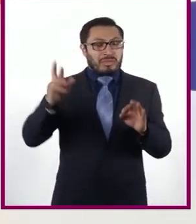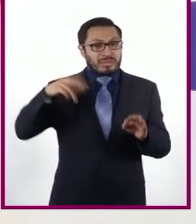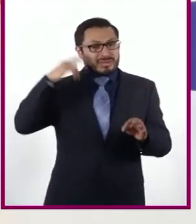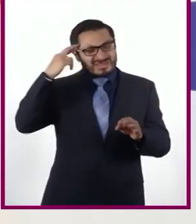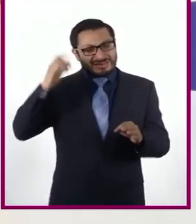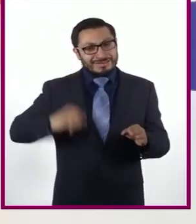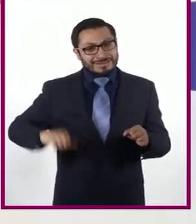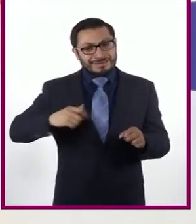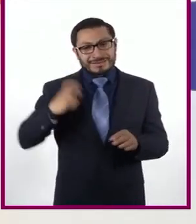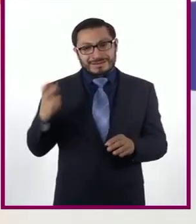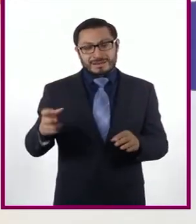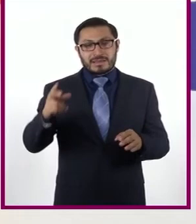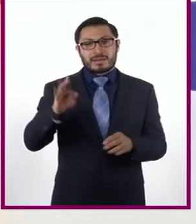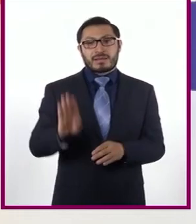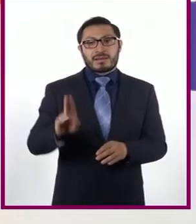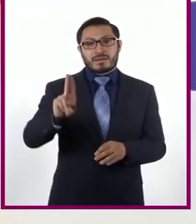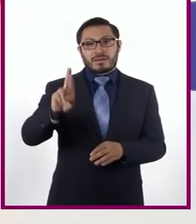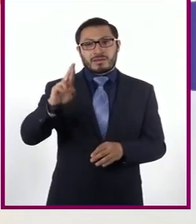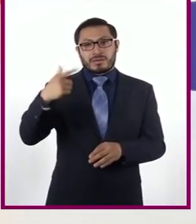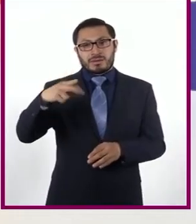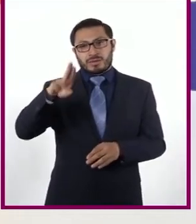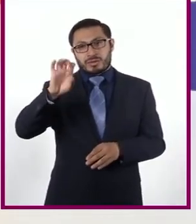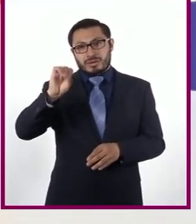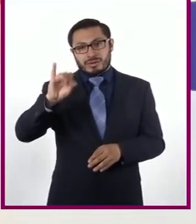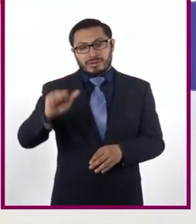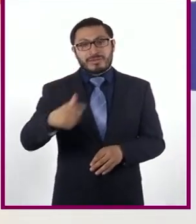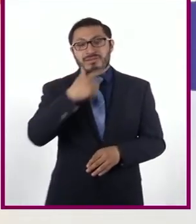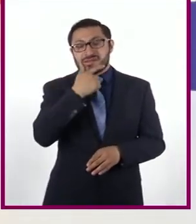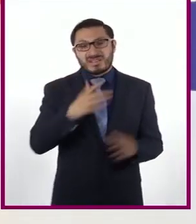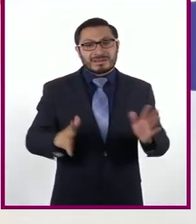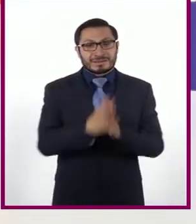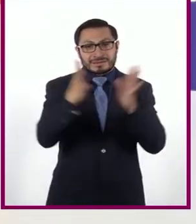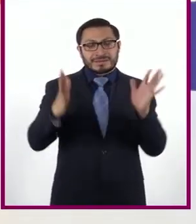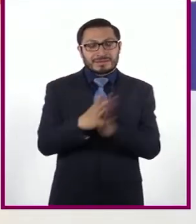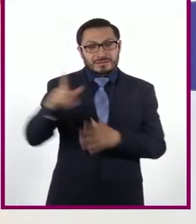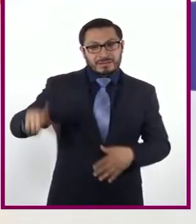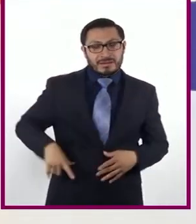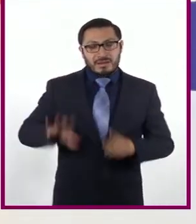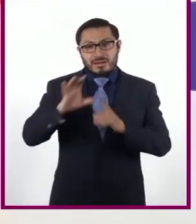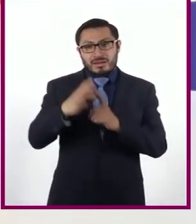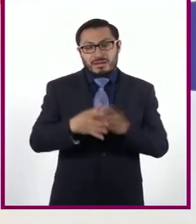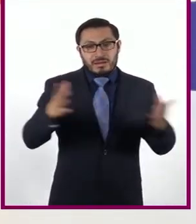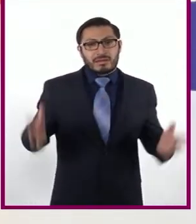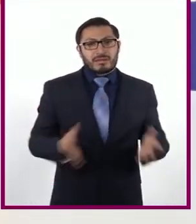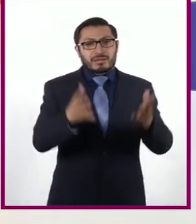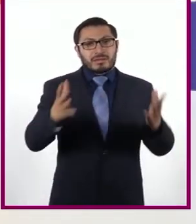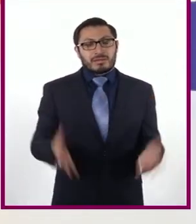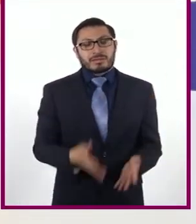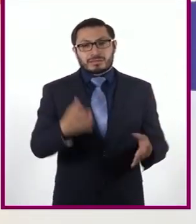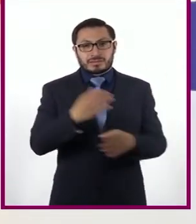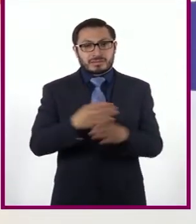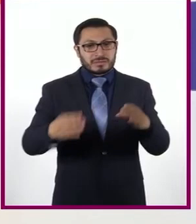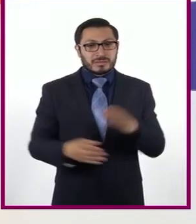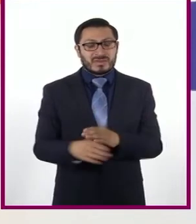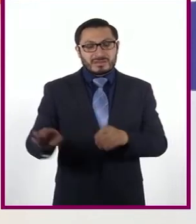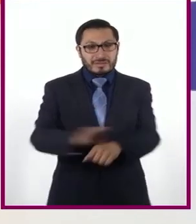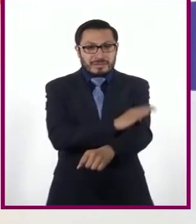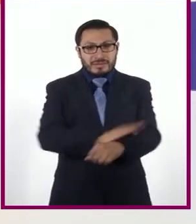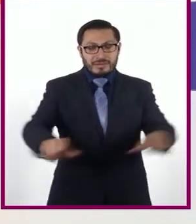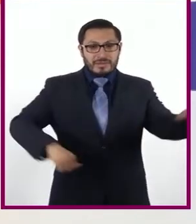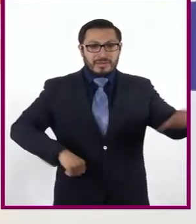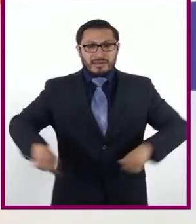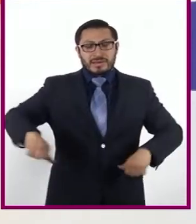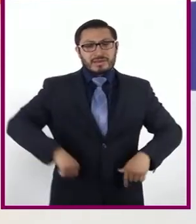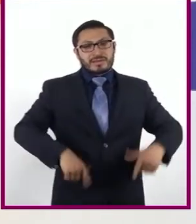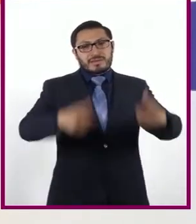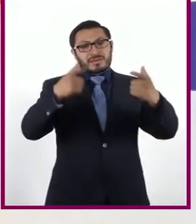burguesía inglesa pudo participar en el gobierno a través del Congreso y promover acciones para beneficiar sus actividades